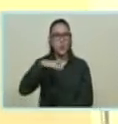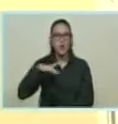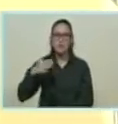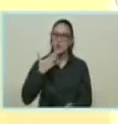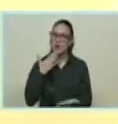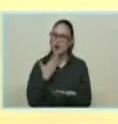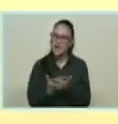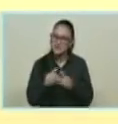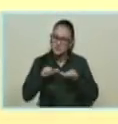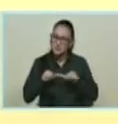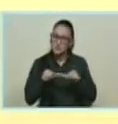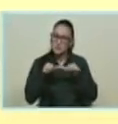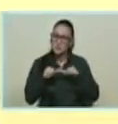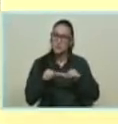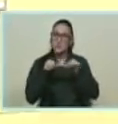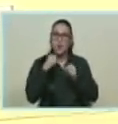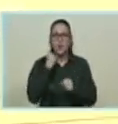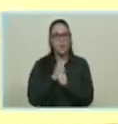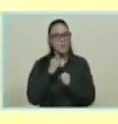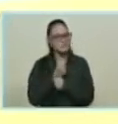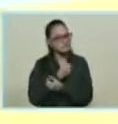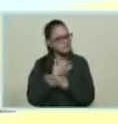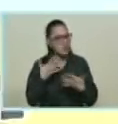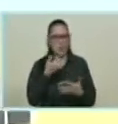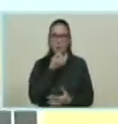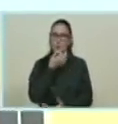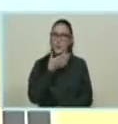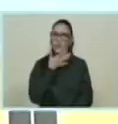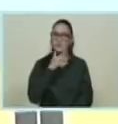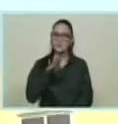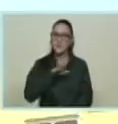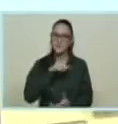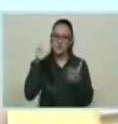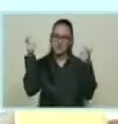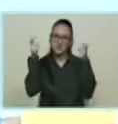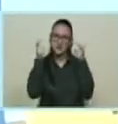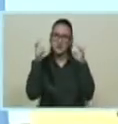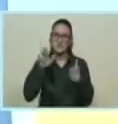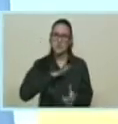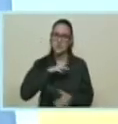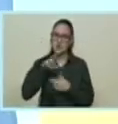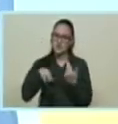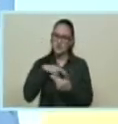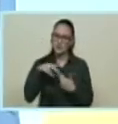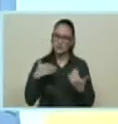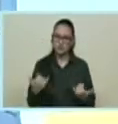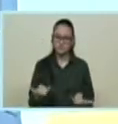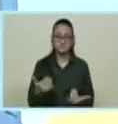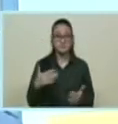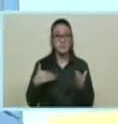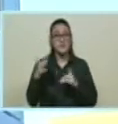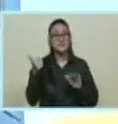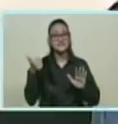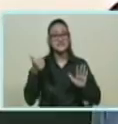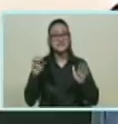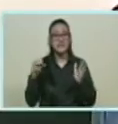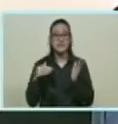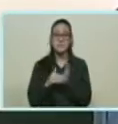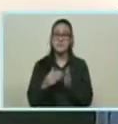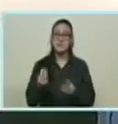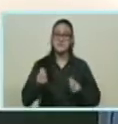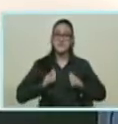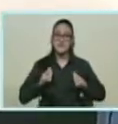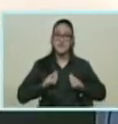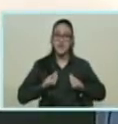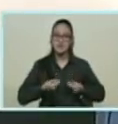por darle continuidad a esta obra maravillosa del comandante Chávez de la Revolución Bolivariana. Son más de 60.000 viviendas